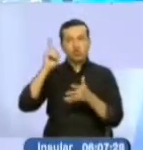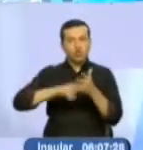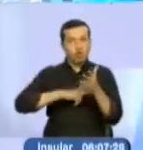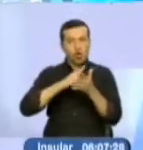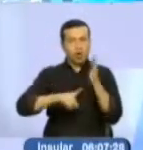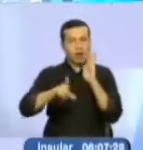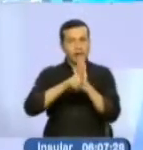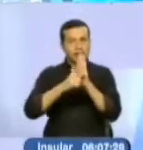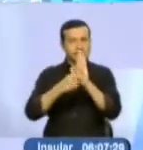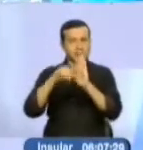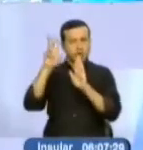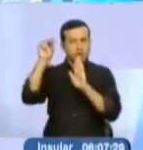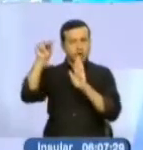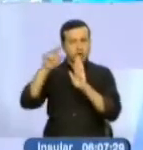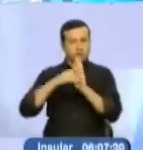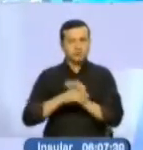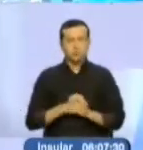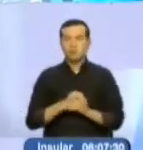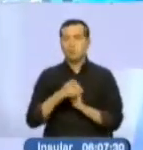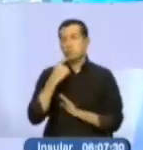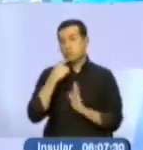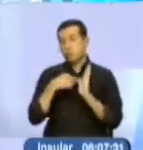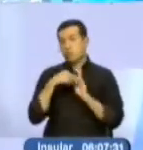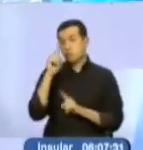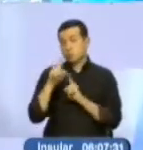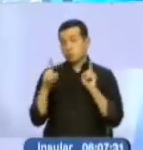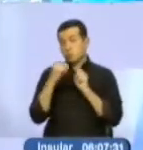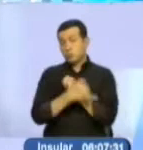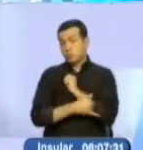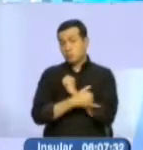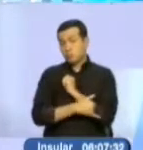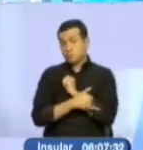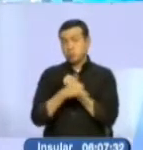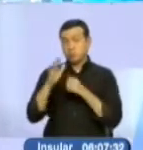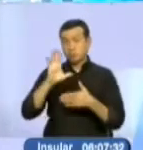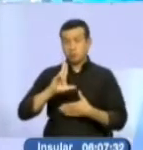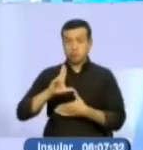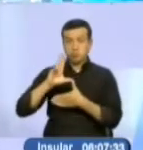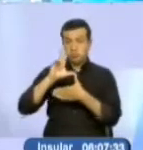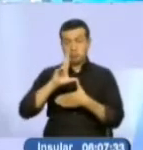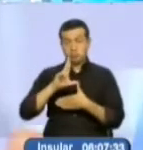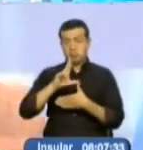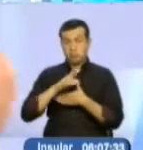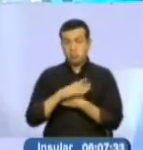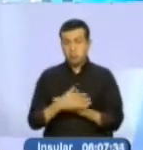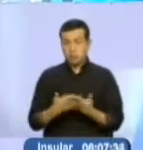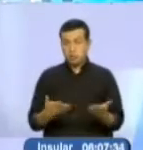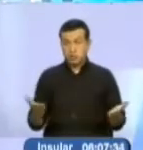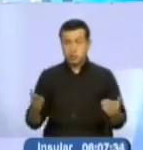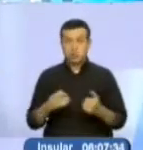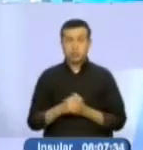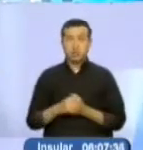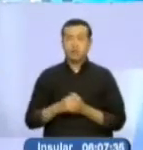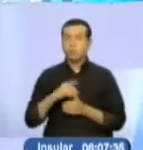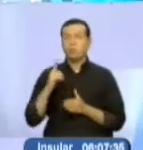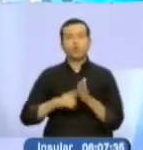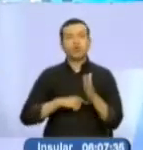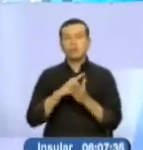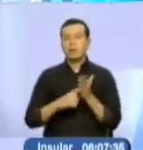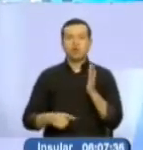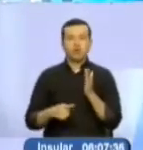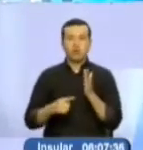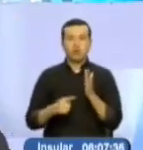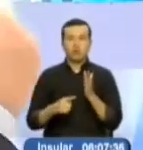recuentos de votos por ejemplo hay algunos países en américa latina que no prevén